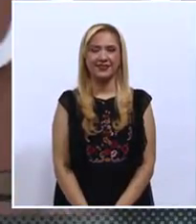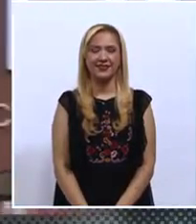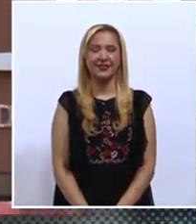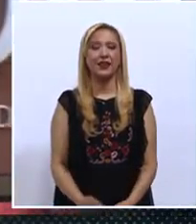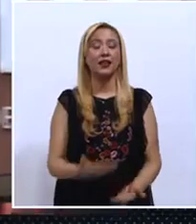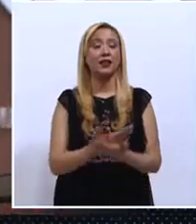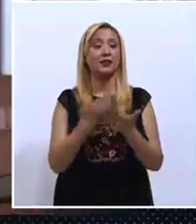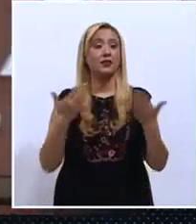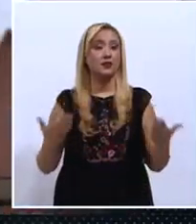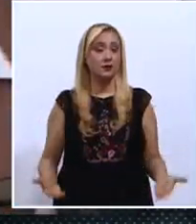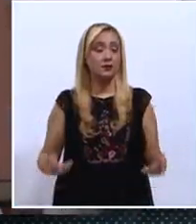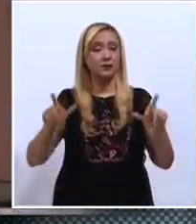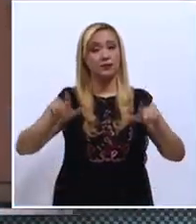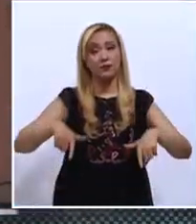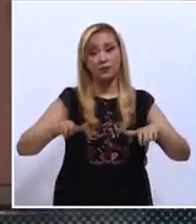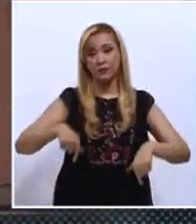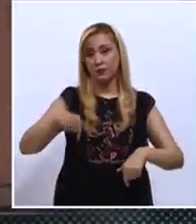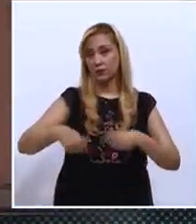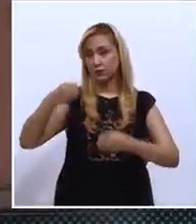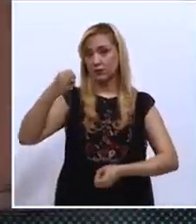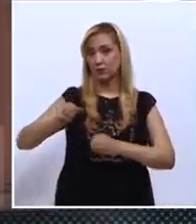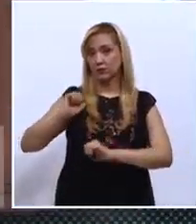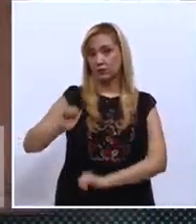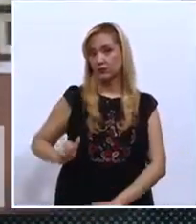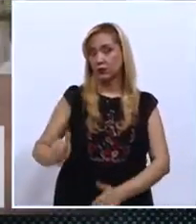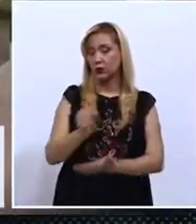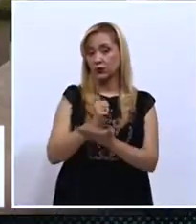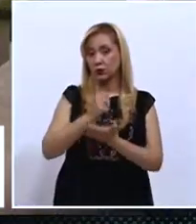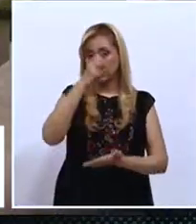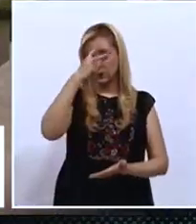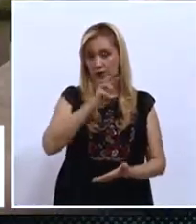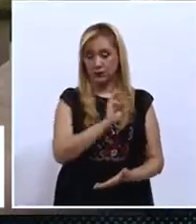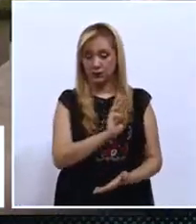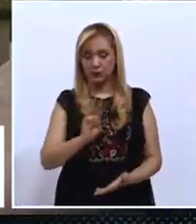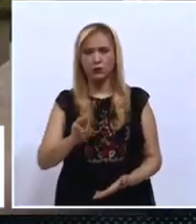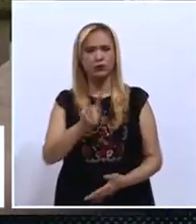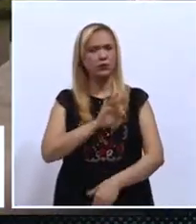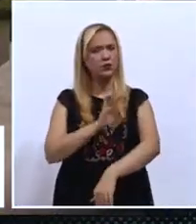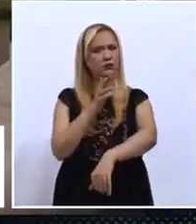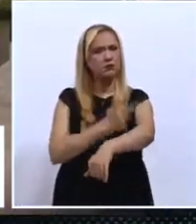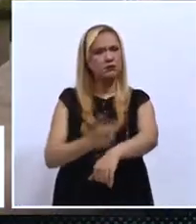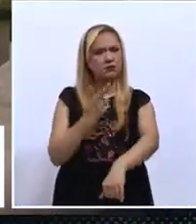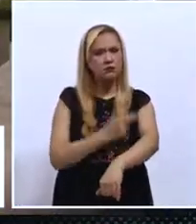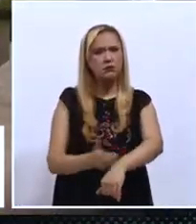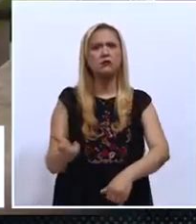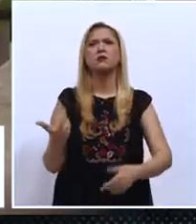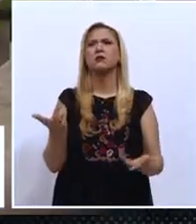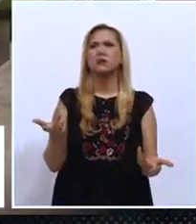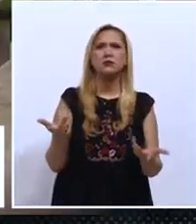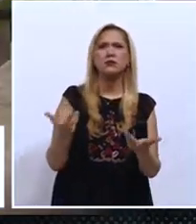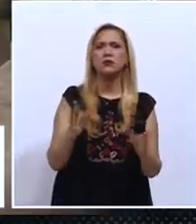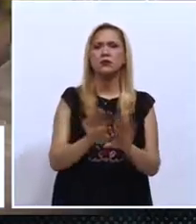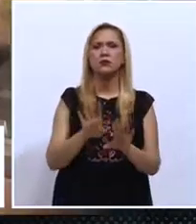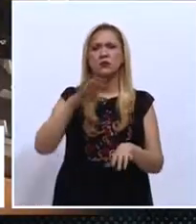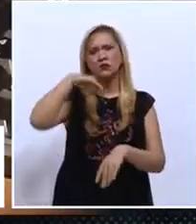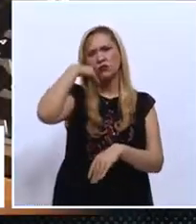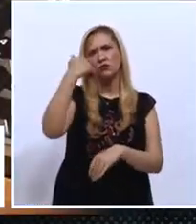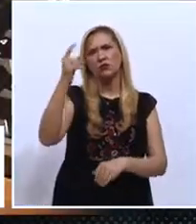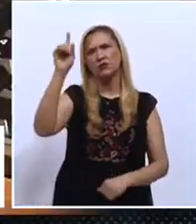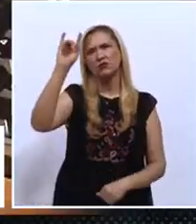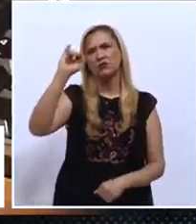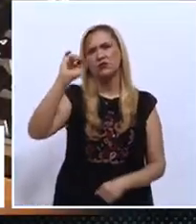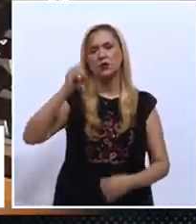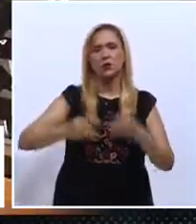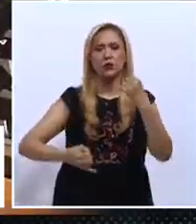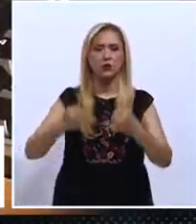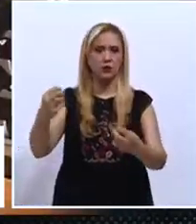A través del portal en línea del Poder Judicial de la Ciudad de México, se pueden tramitar los actos de jurisdicción voluntaria ante un juez, como